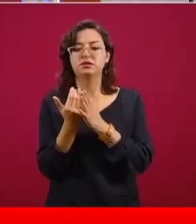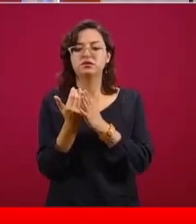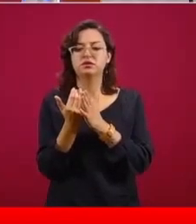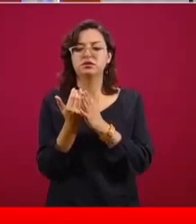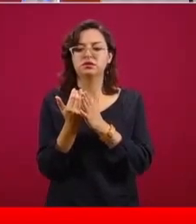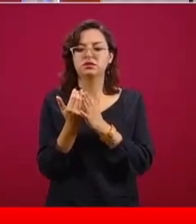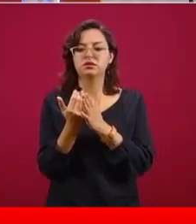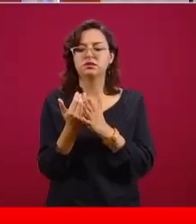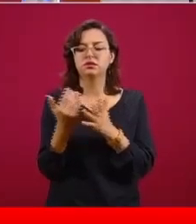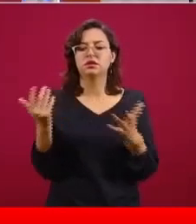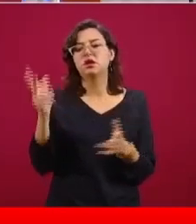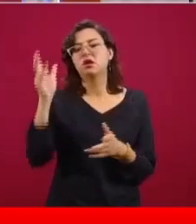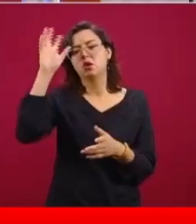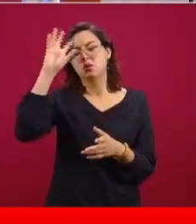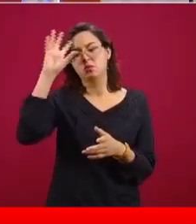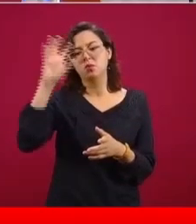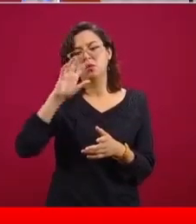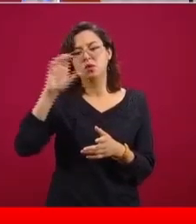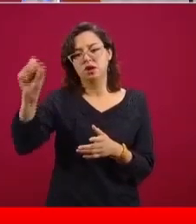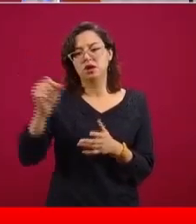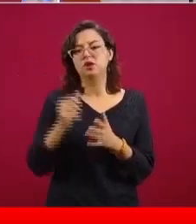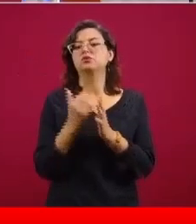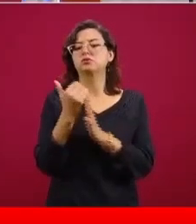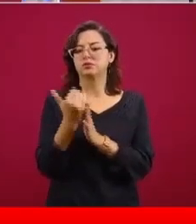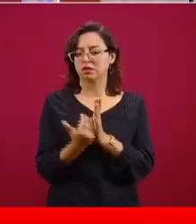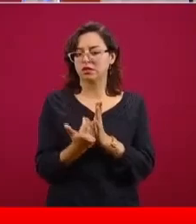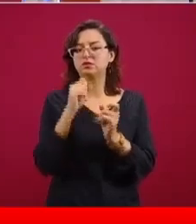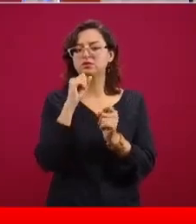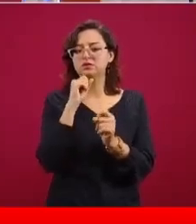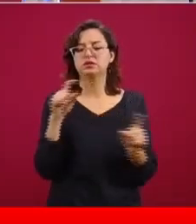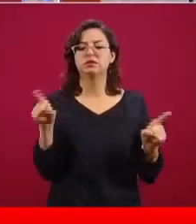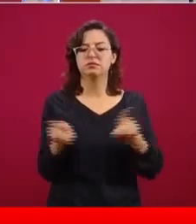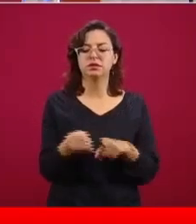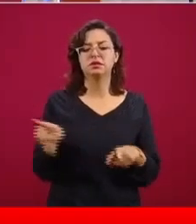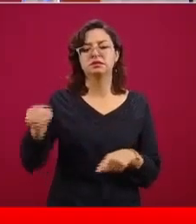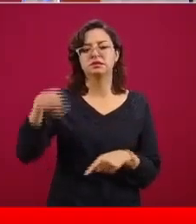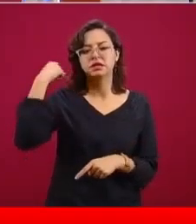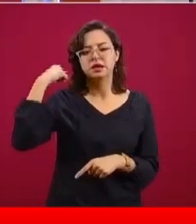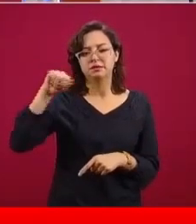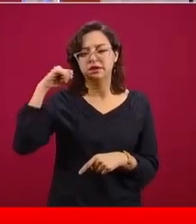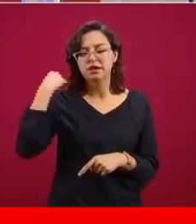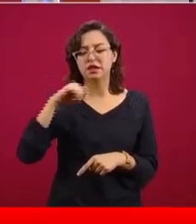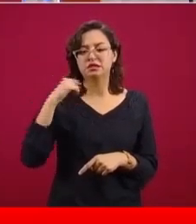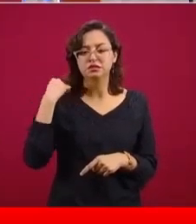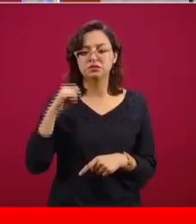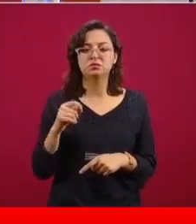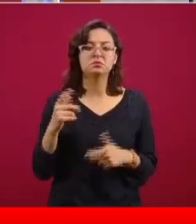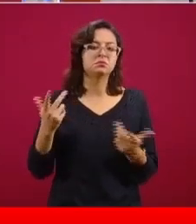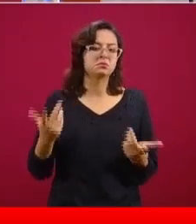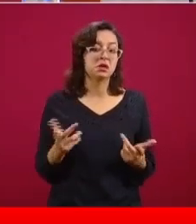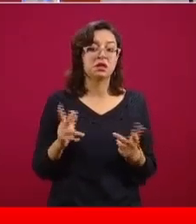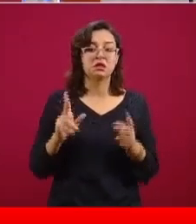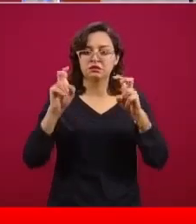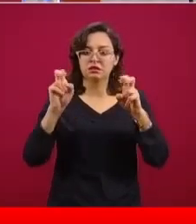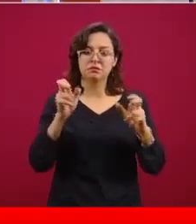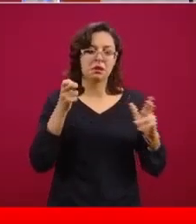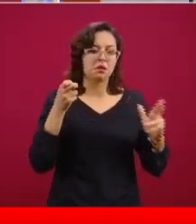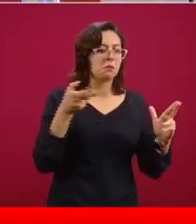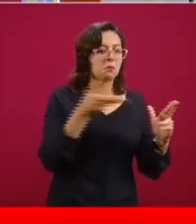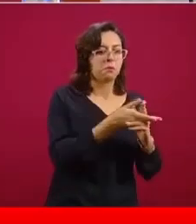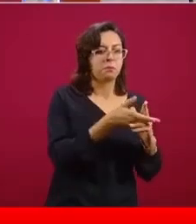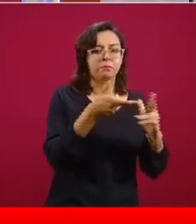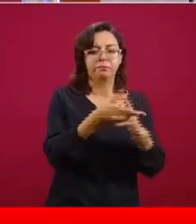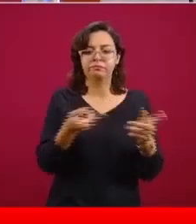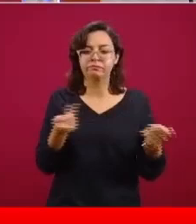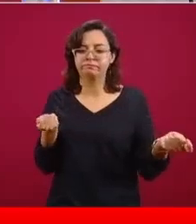jiutepec morelos ligeramente a la baja centro tabasco en fin la contención del homicidio doloso ha